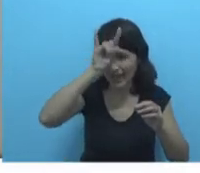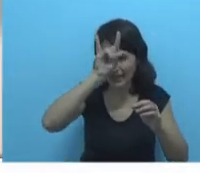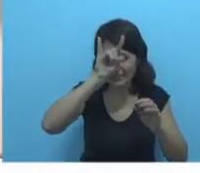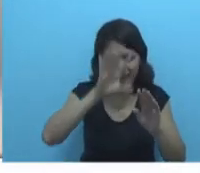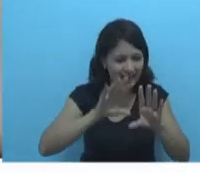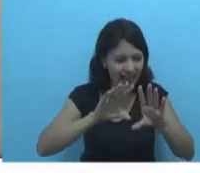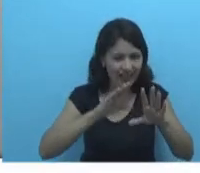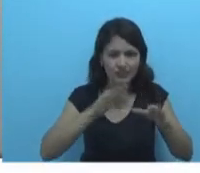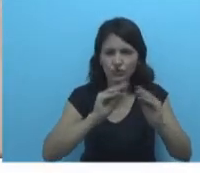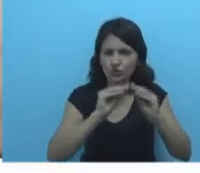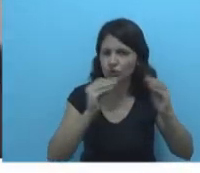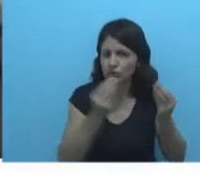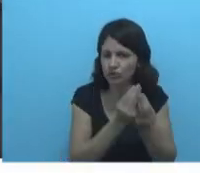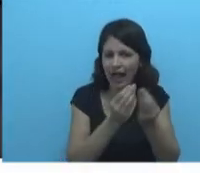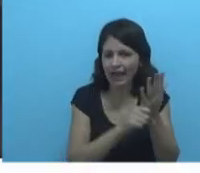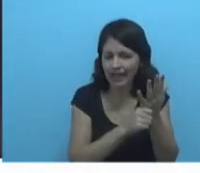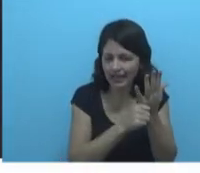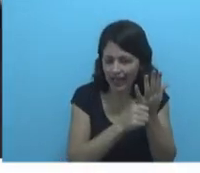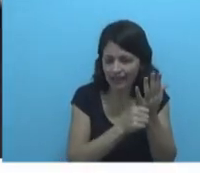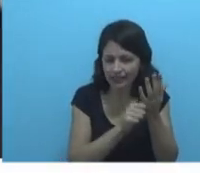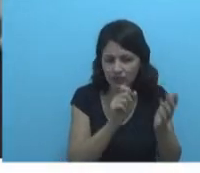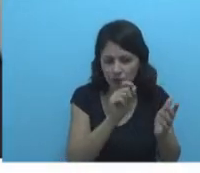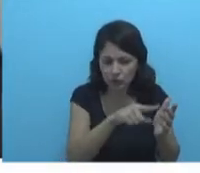la carne argentina,